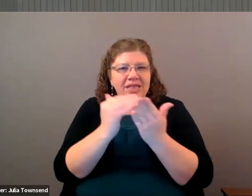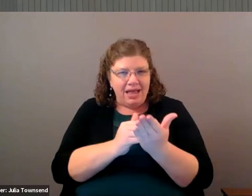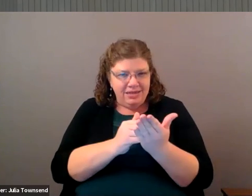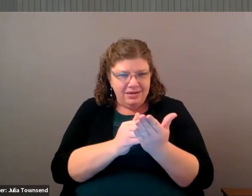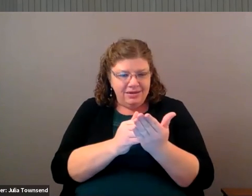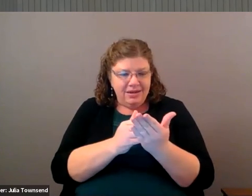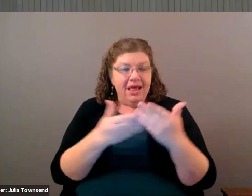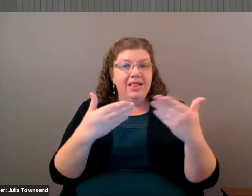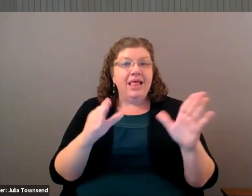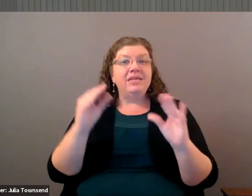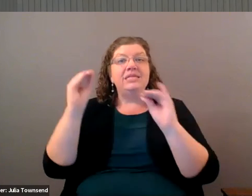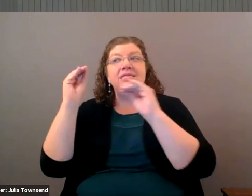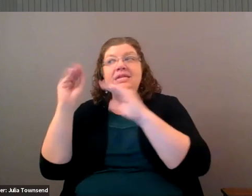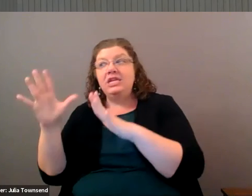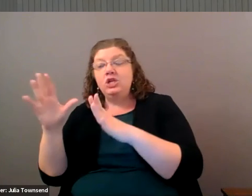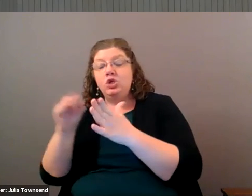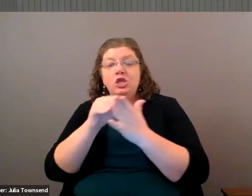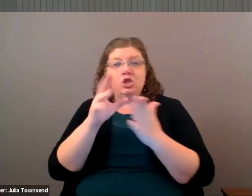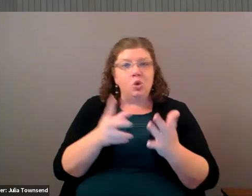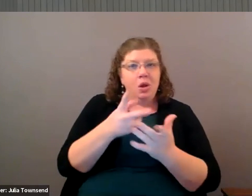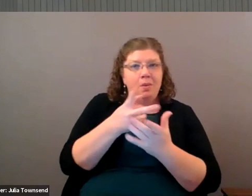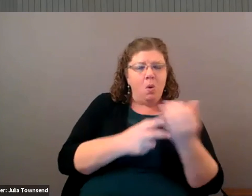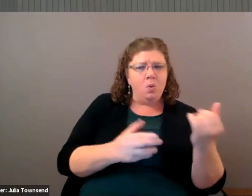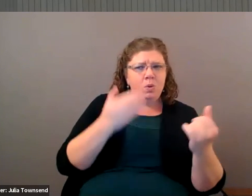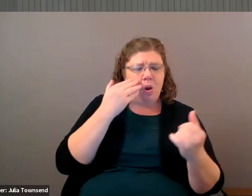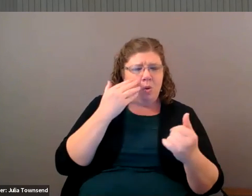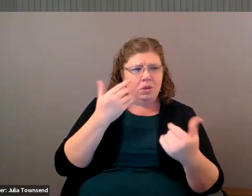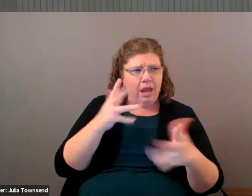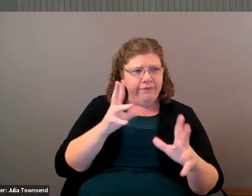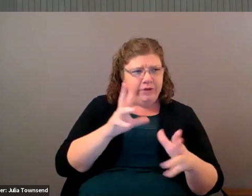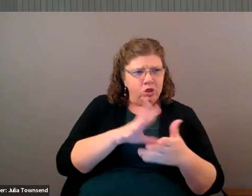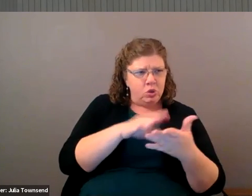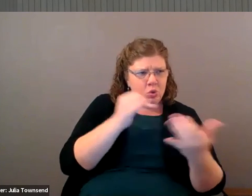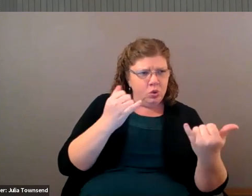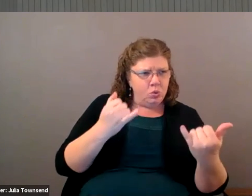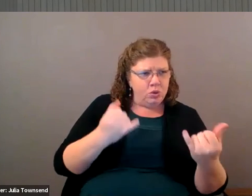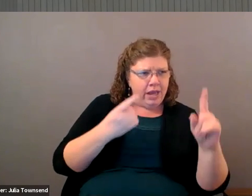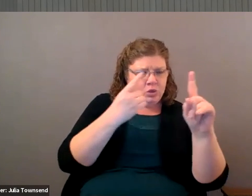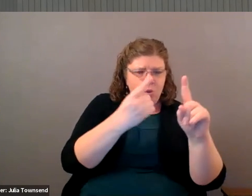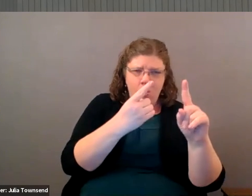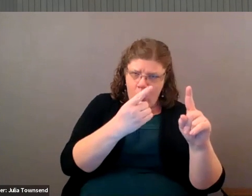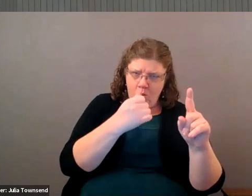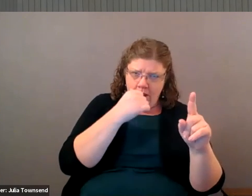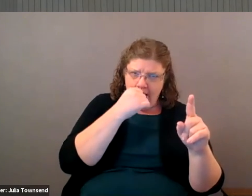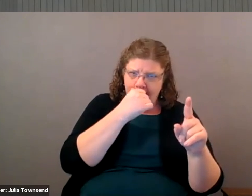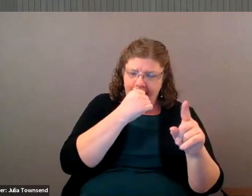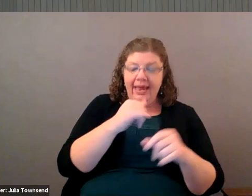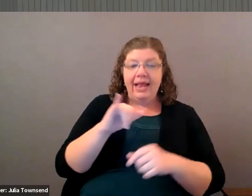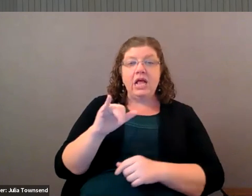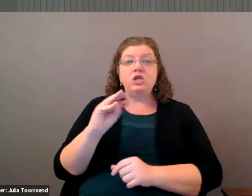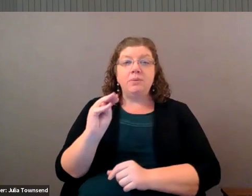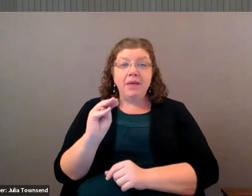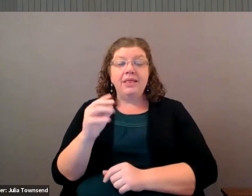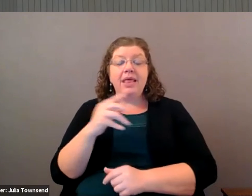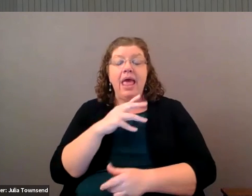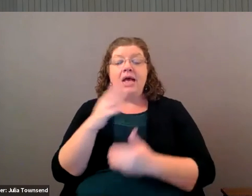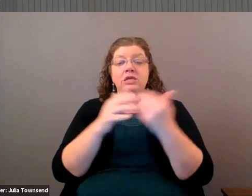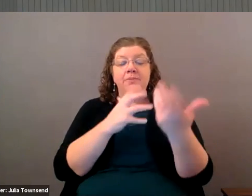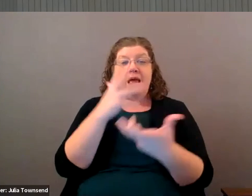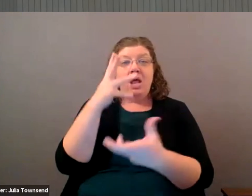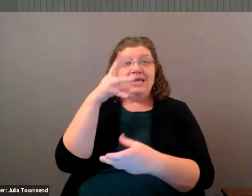como a los estudiantes saber cumplí con el objetivo de aprendizaje del día de hoy. Y este programa